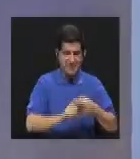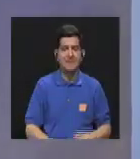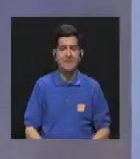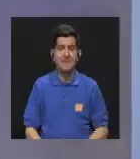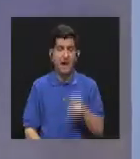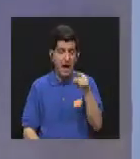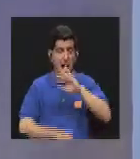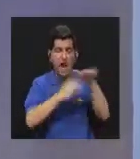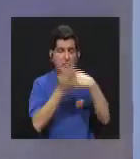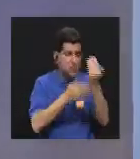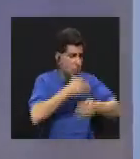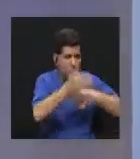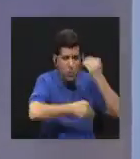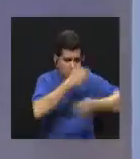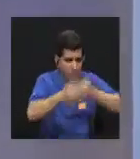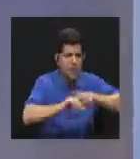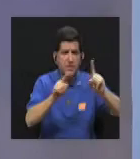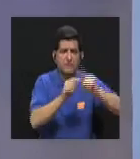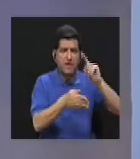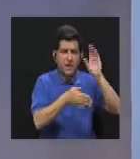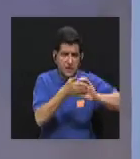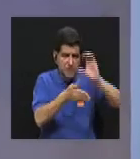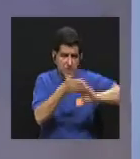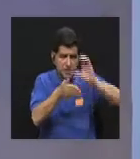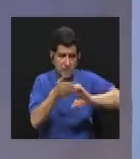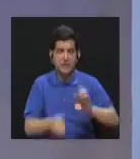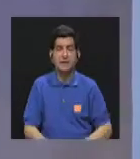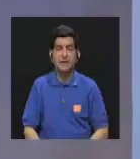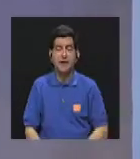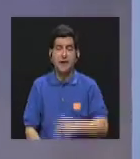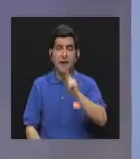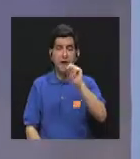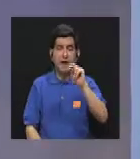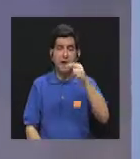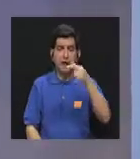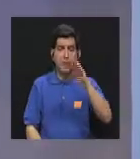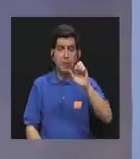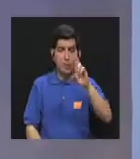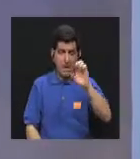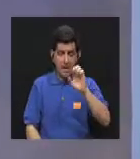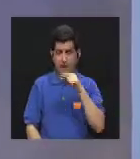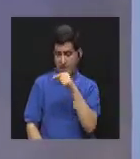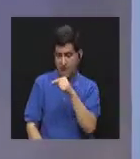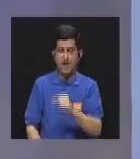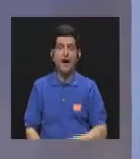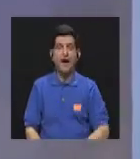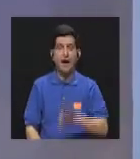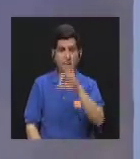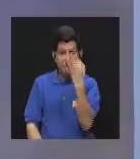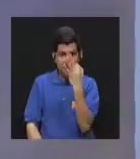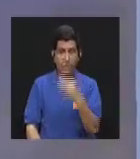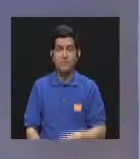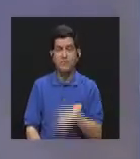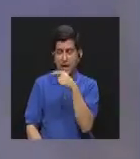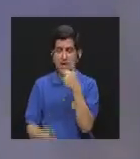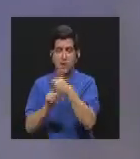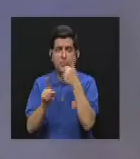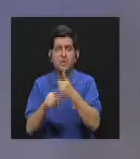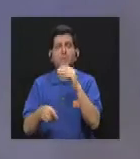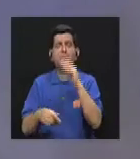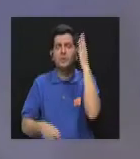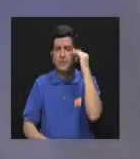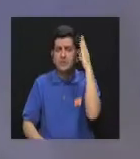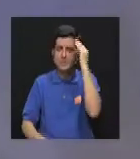cómo fue todo el proceso en diferentes capítulos. La versión Noere es más bien ellos contando esto, las